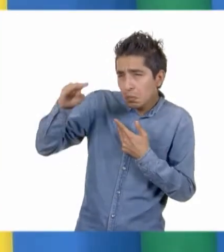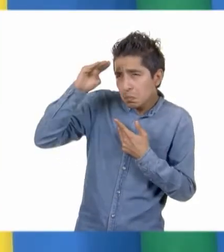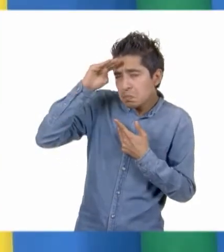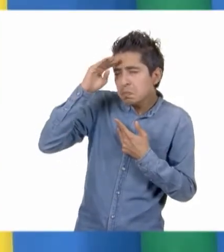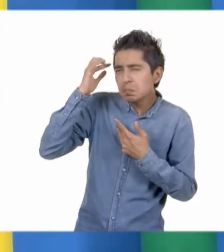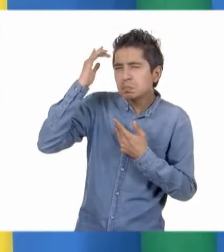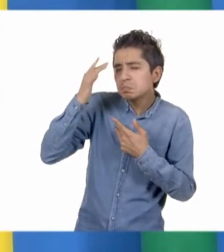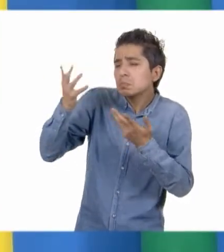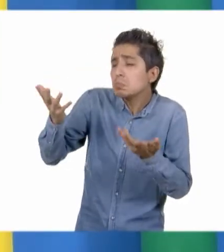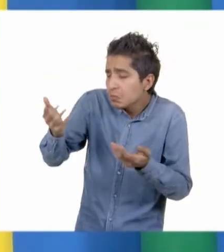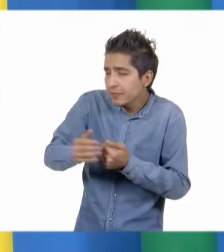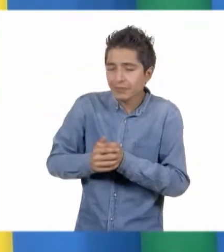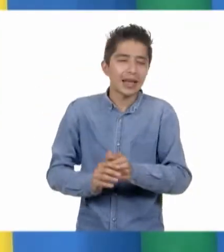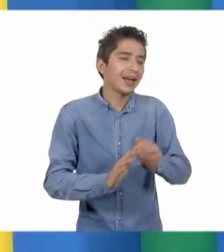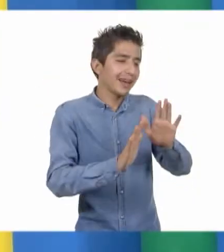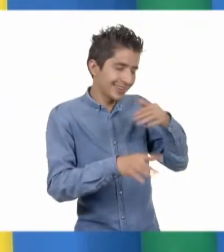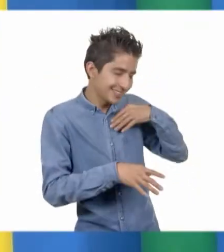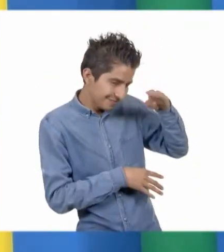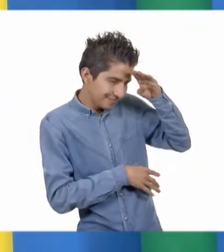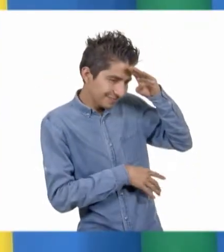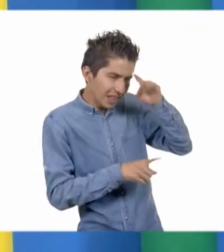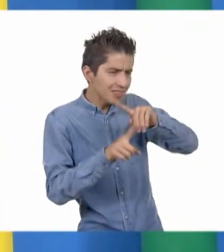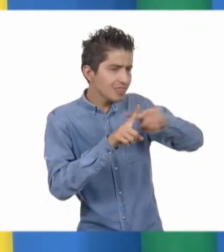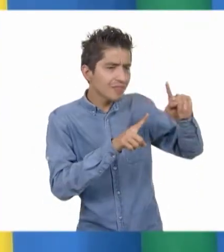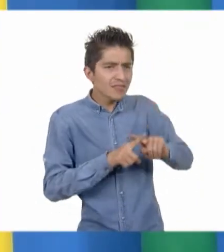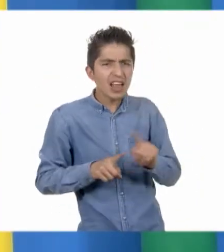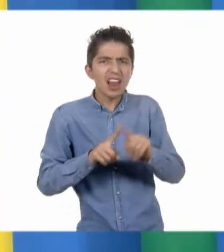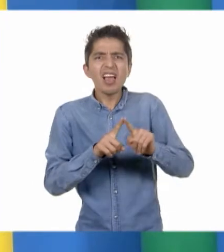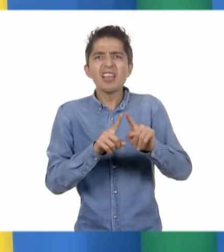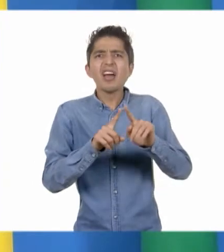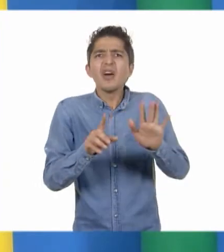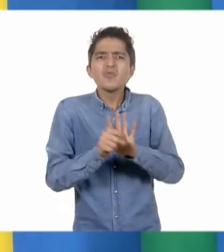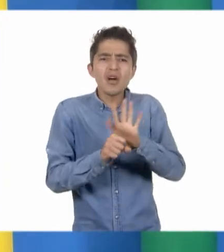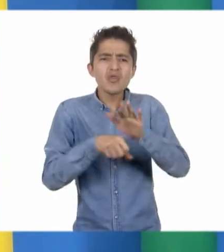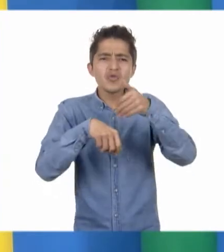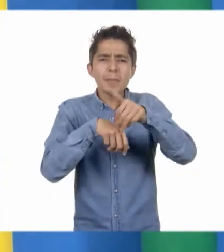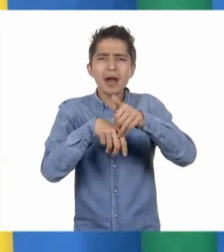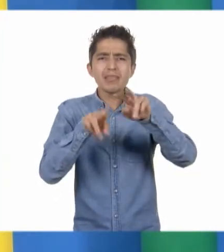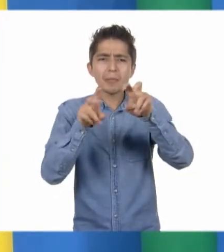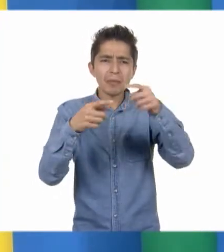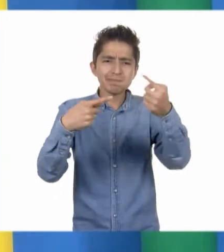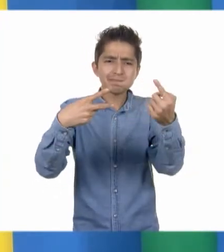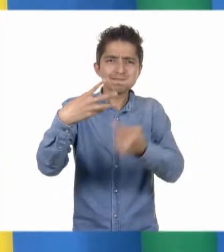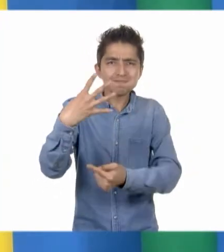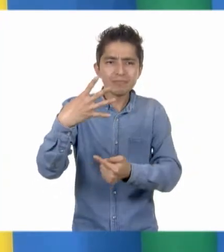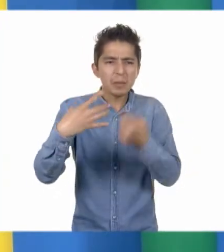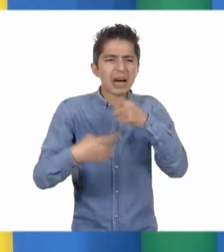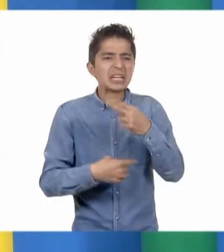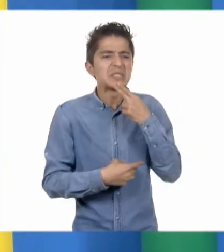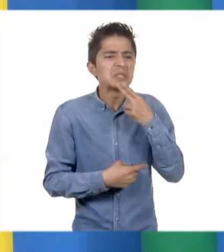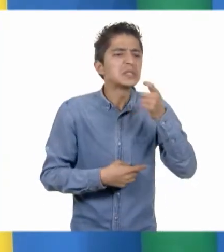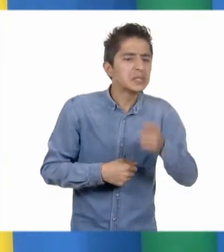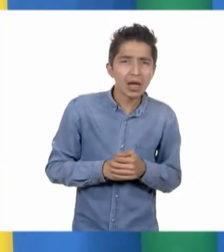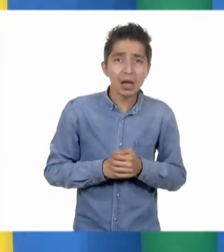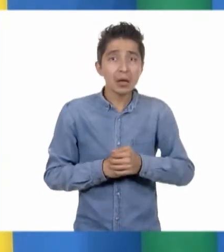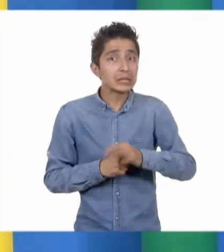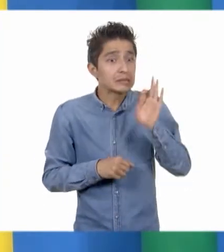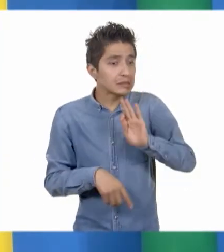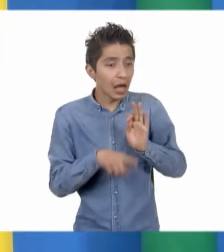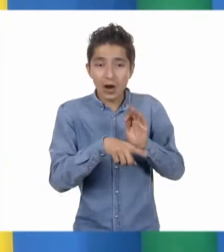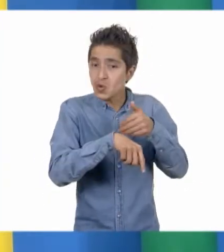estaba pensando en las diferentes clases de números que hemos visto hasta el momento y para lo que nos sirven. Sin ellos no